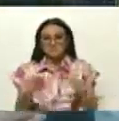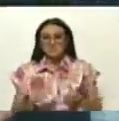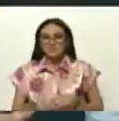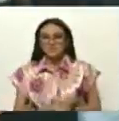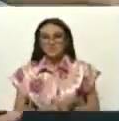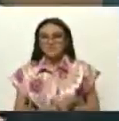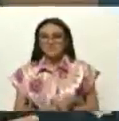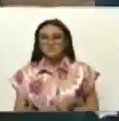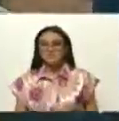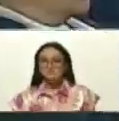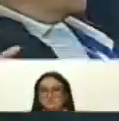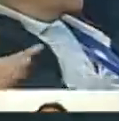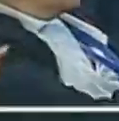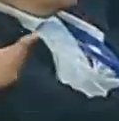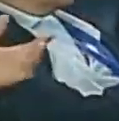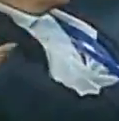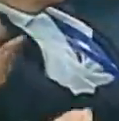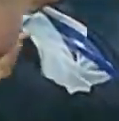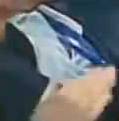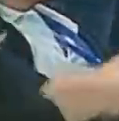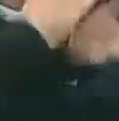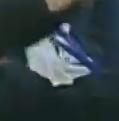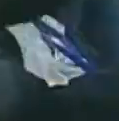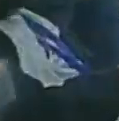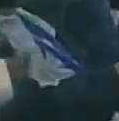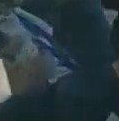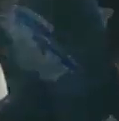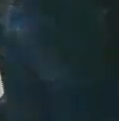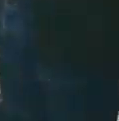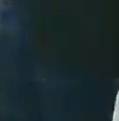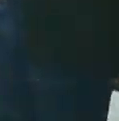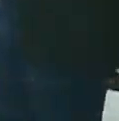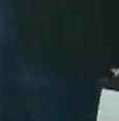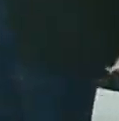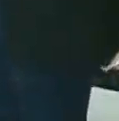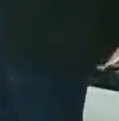¡Alerta! ¡Alerta! ¡Alerta que camina!